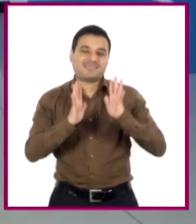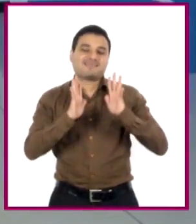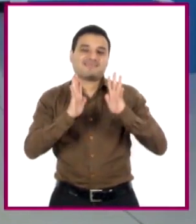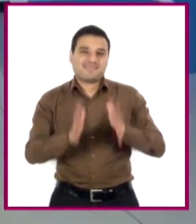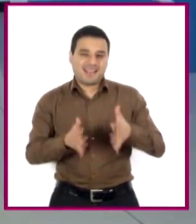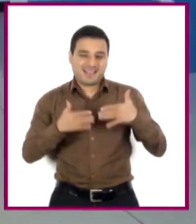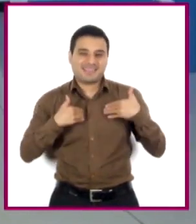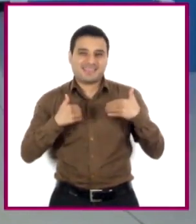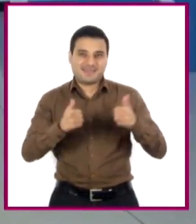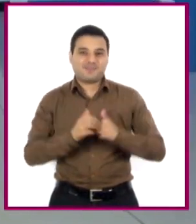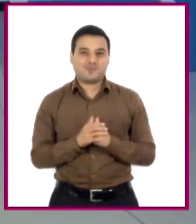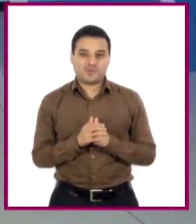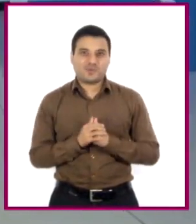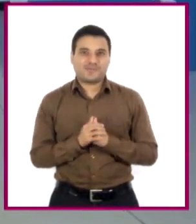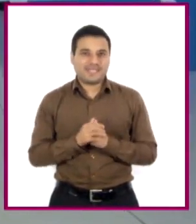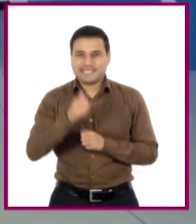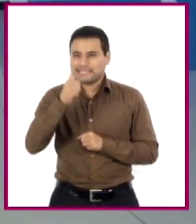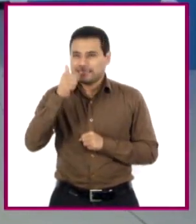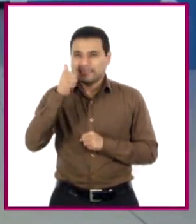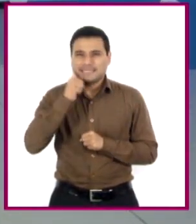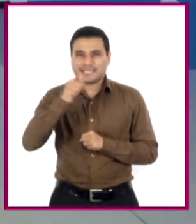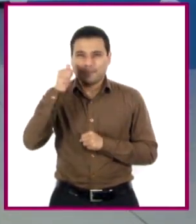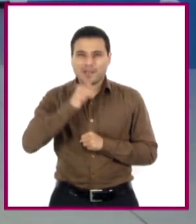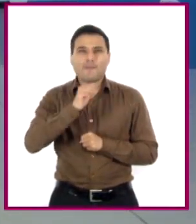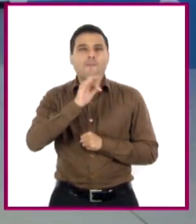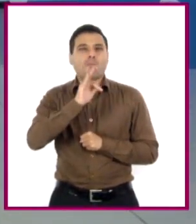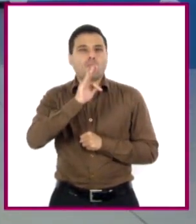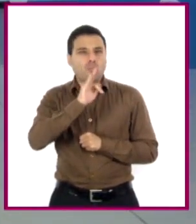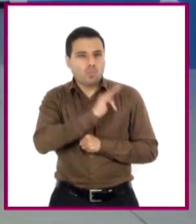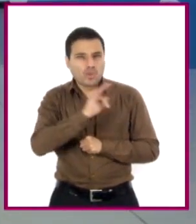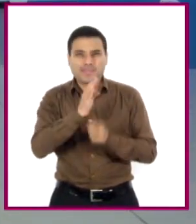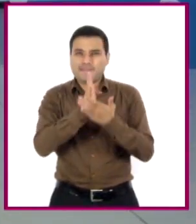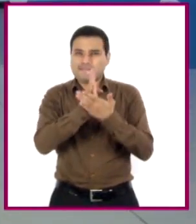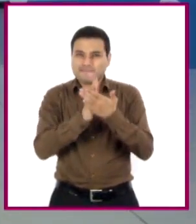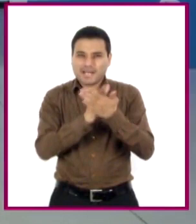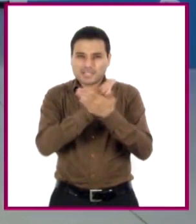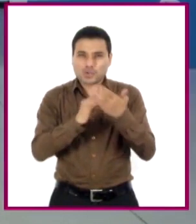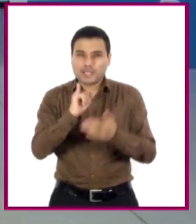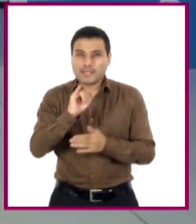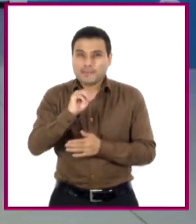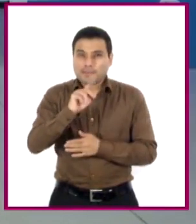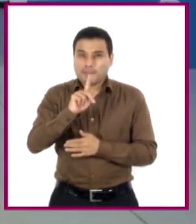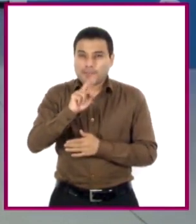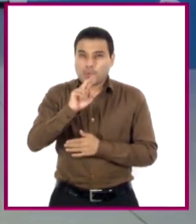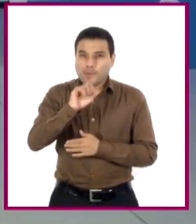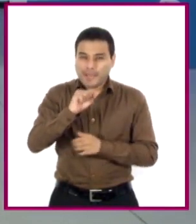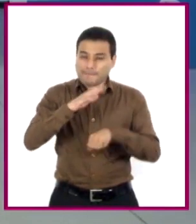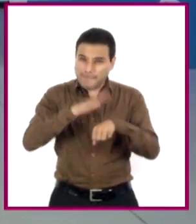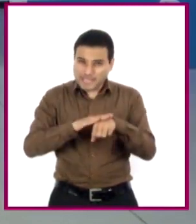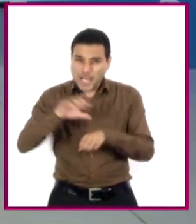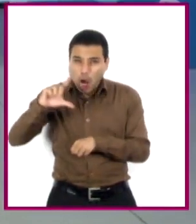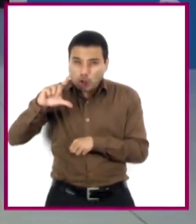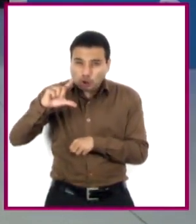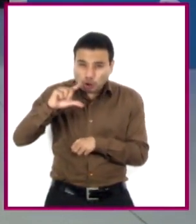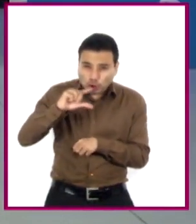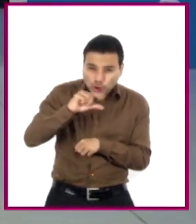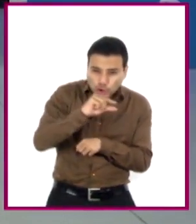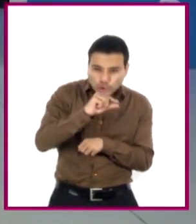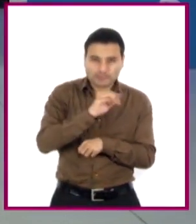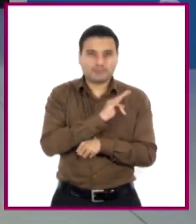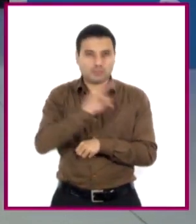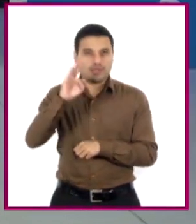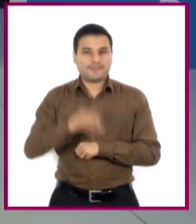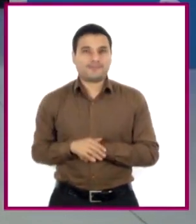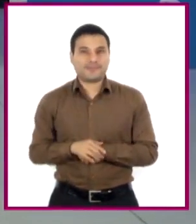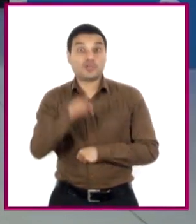el caso anterior, siempre será posible encontrar una fracción impropia más cercana a la unidad. Revisen